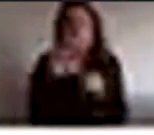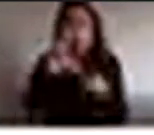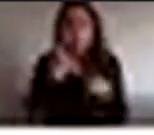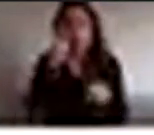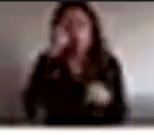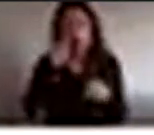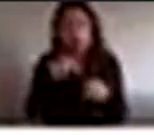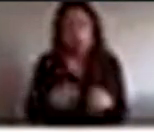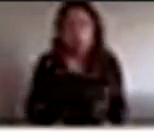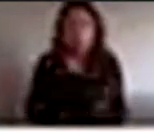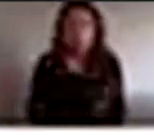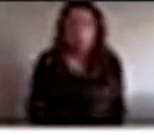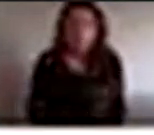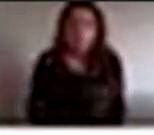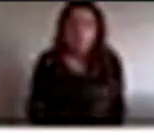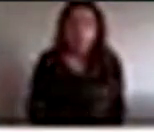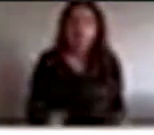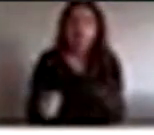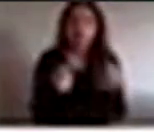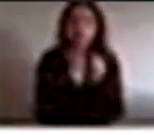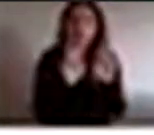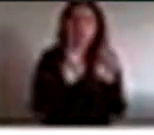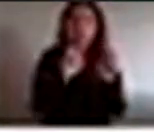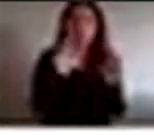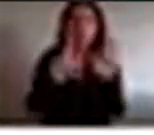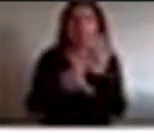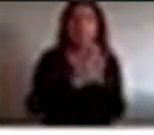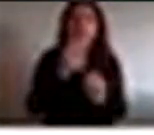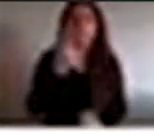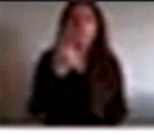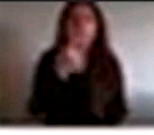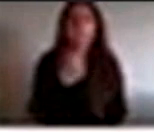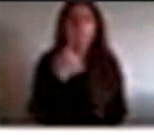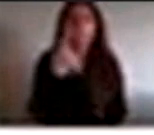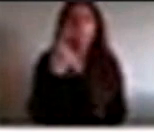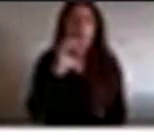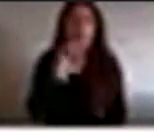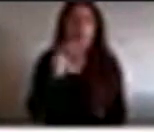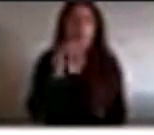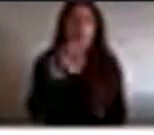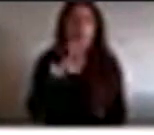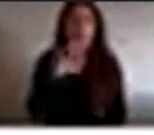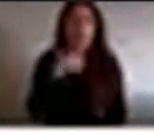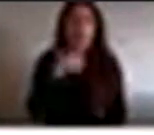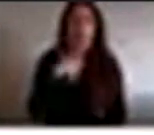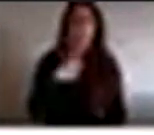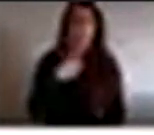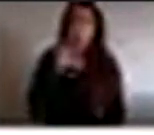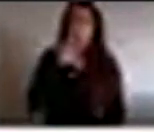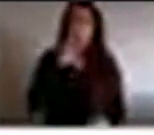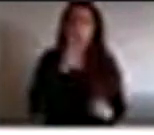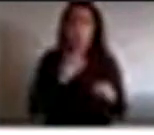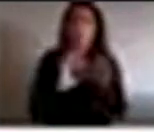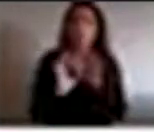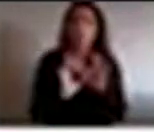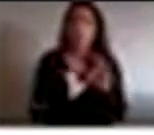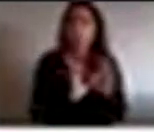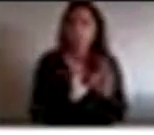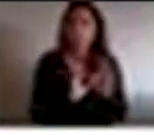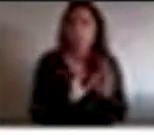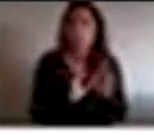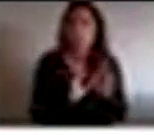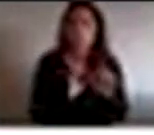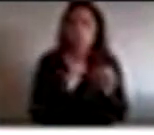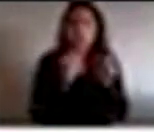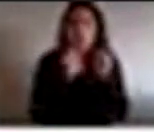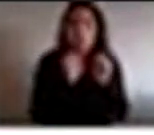ley 21.015, si una empresa tiene razones fundadas para no contratar, ¿puede utilizar una medida alternativa